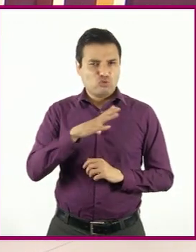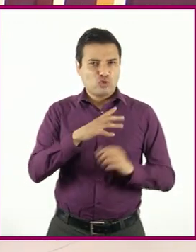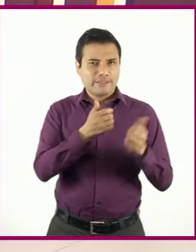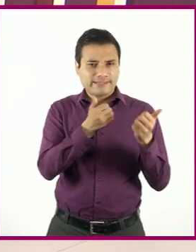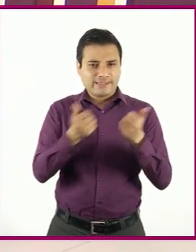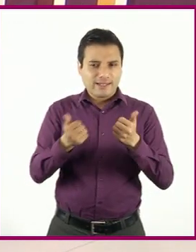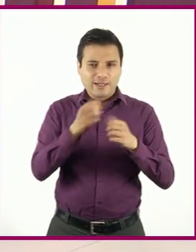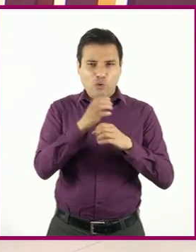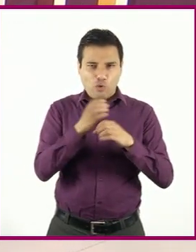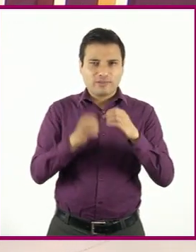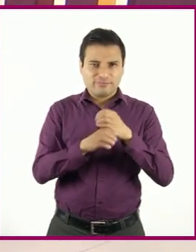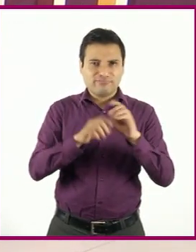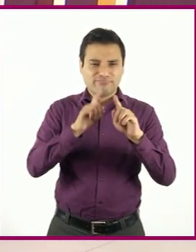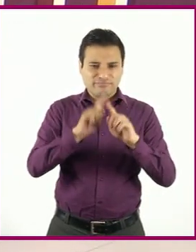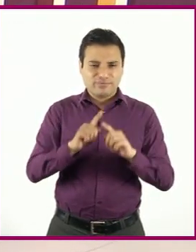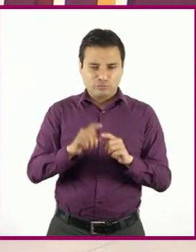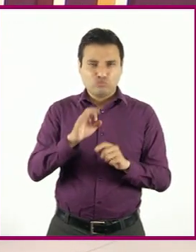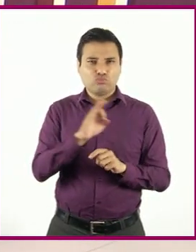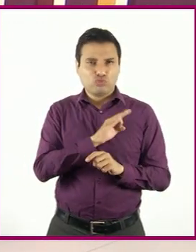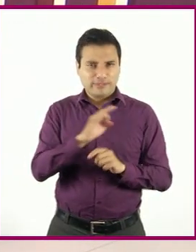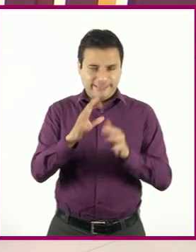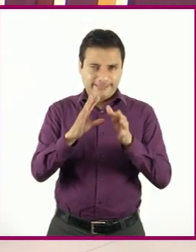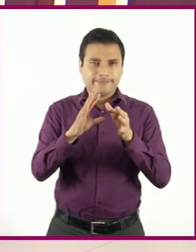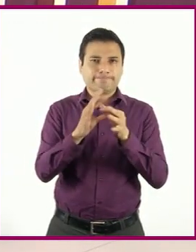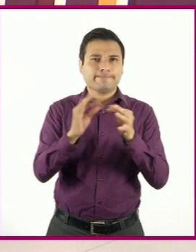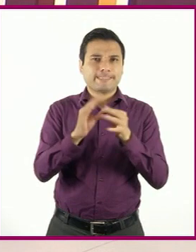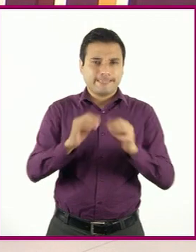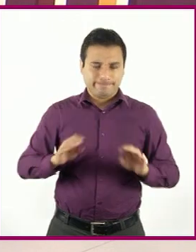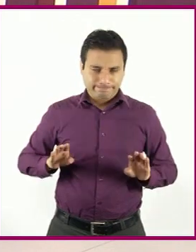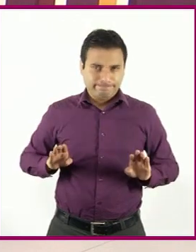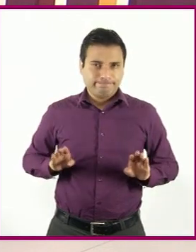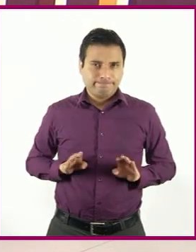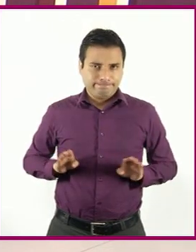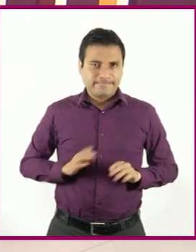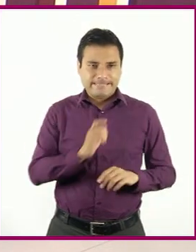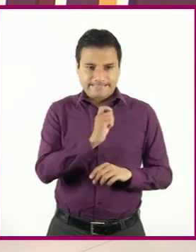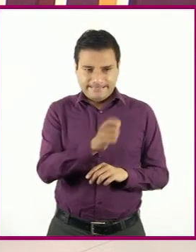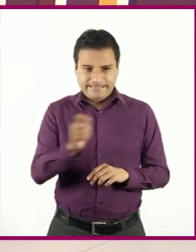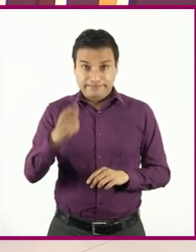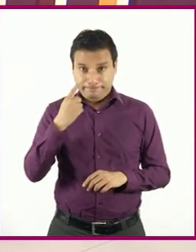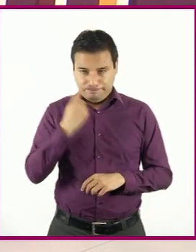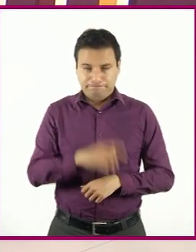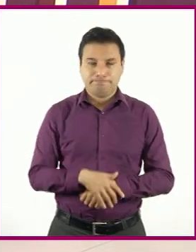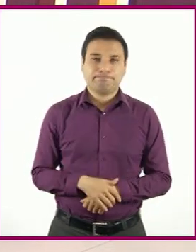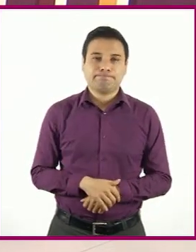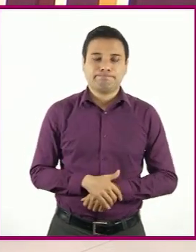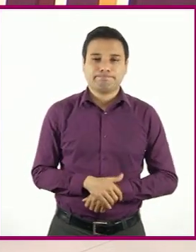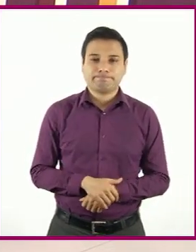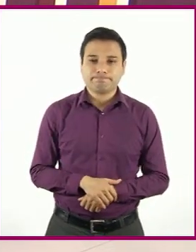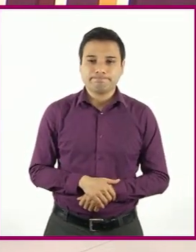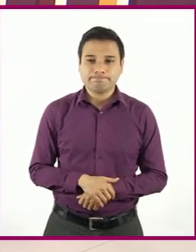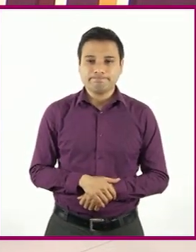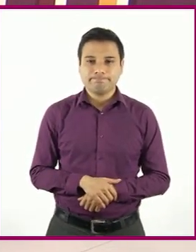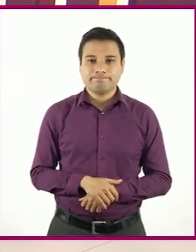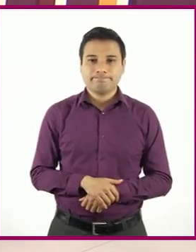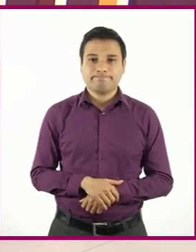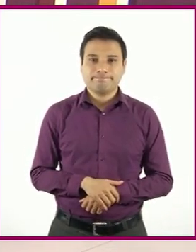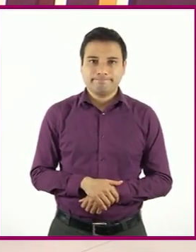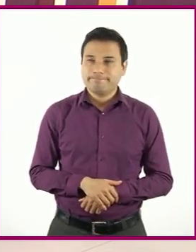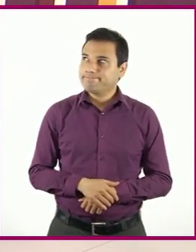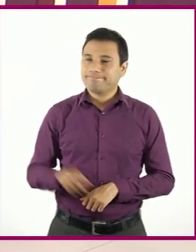ir mostrándoles y explicando las características de cada uno. ¿De acuerdo? Empieza. Adelante. Ok. Es un